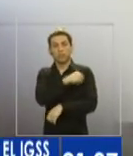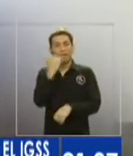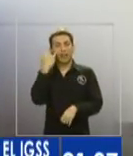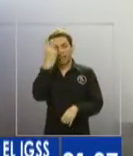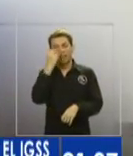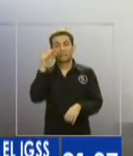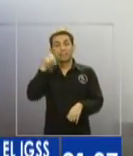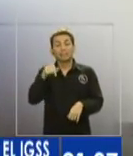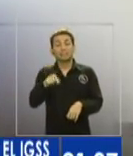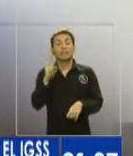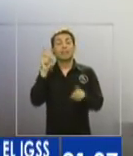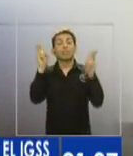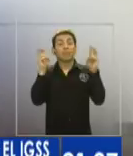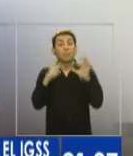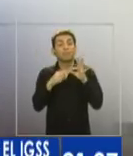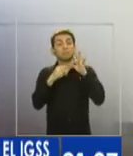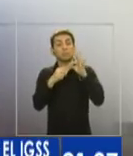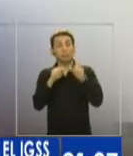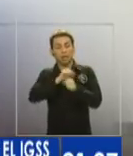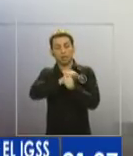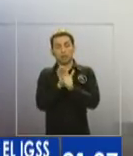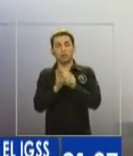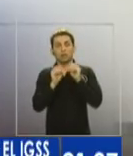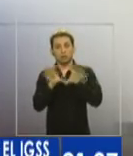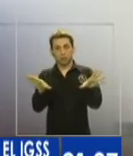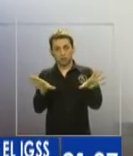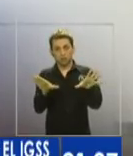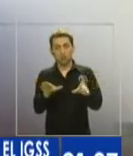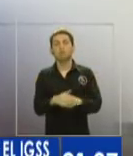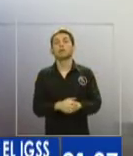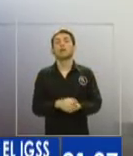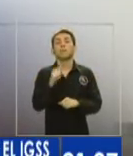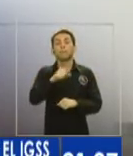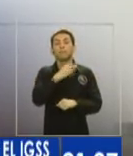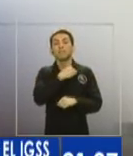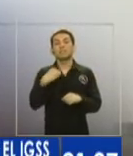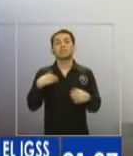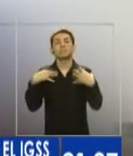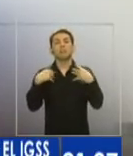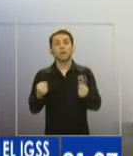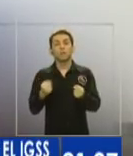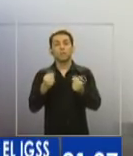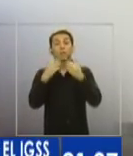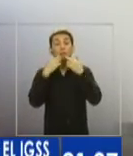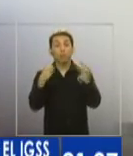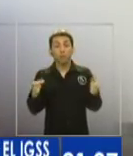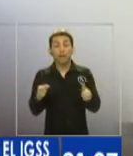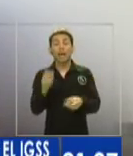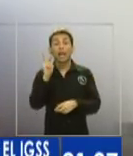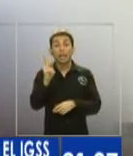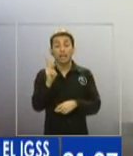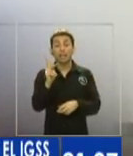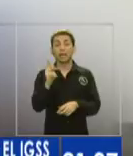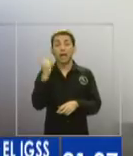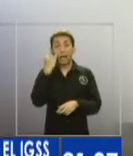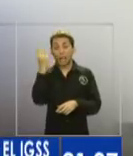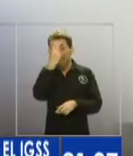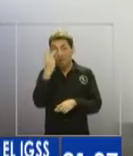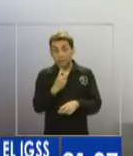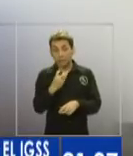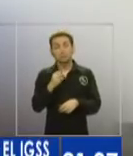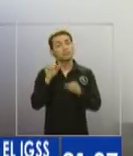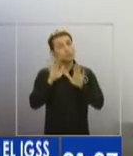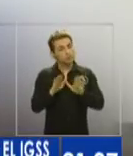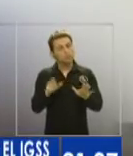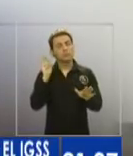caso en especial del coronavirus. El Ministerio de Salud Pública y el IX mantendrán una